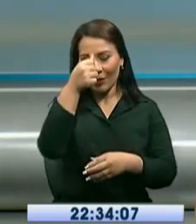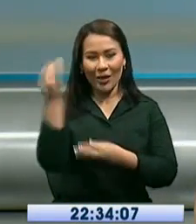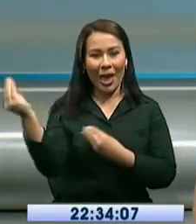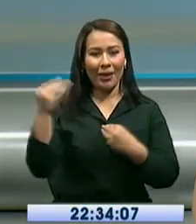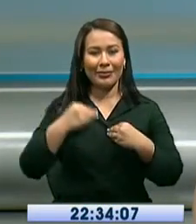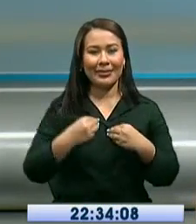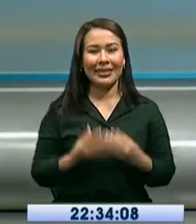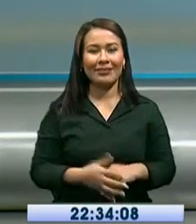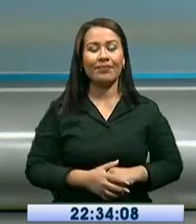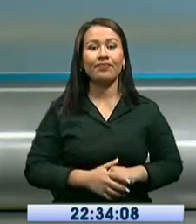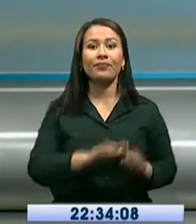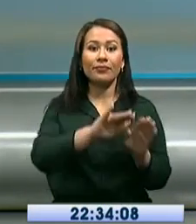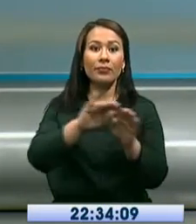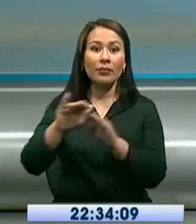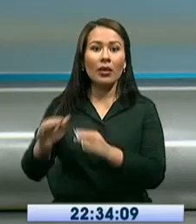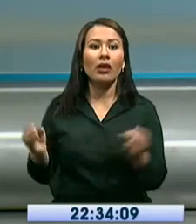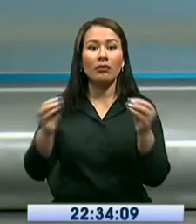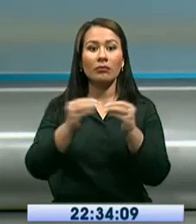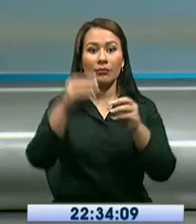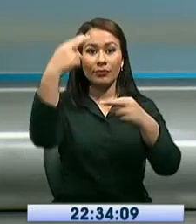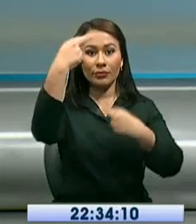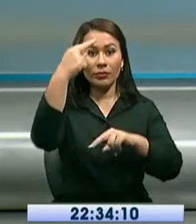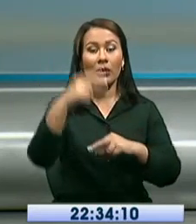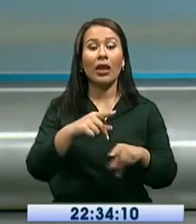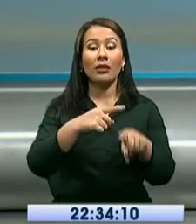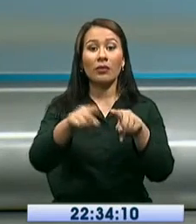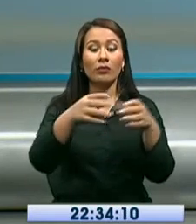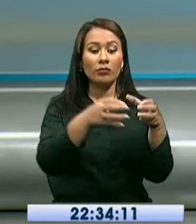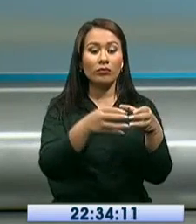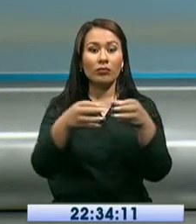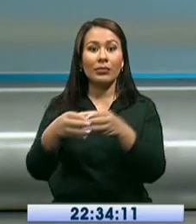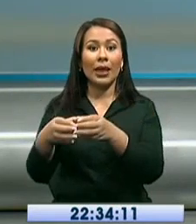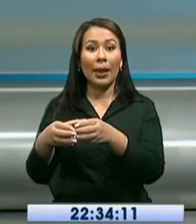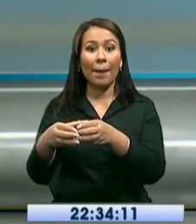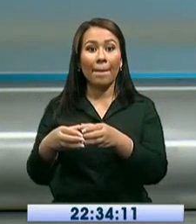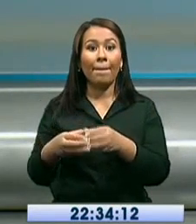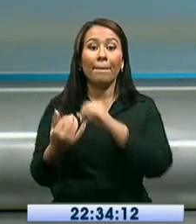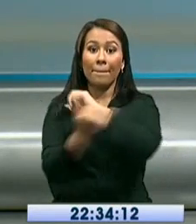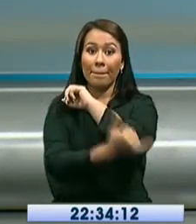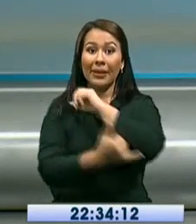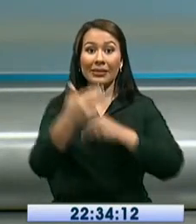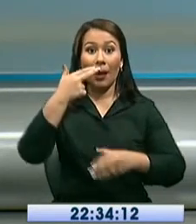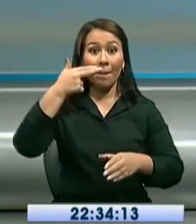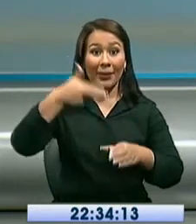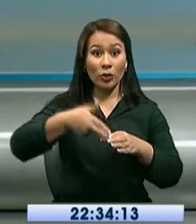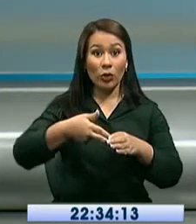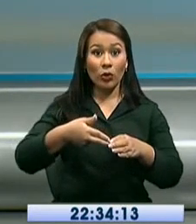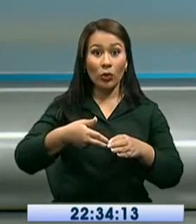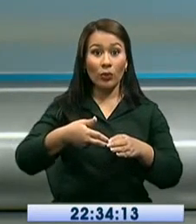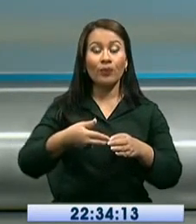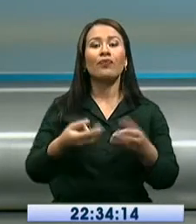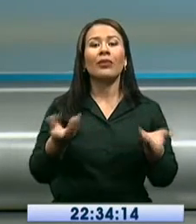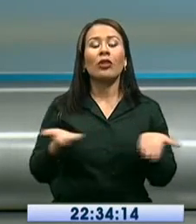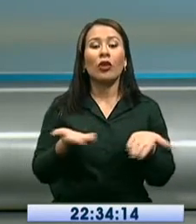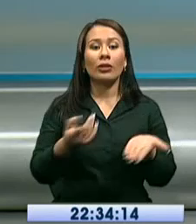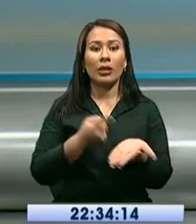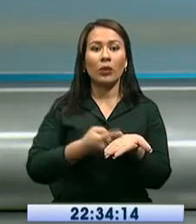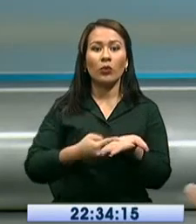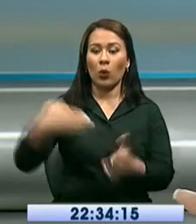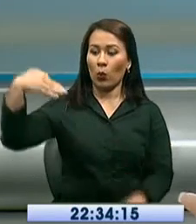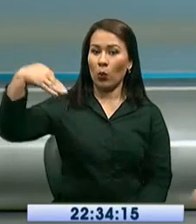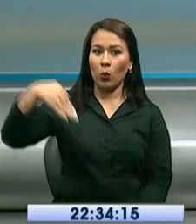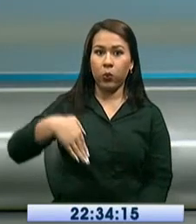reporte. Seguimos con más información, amigos. Delegaciones de países petroleros se reunieron este viernes en la sede de UNASUR en Quito.